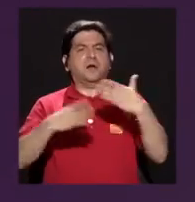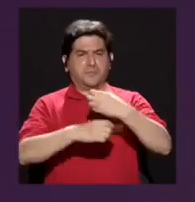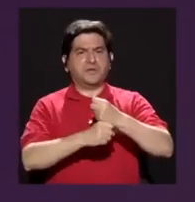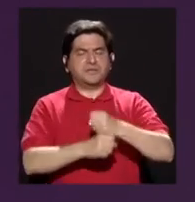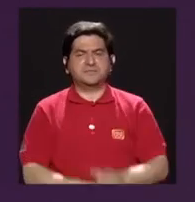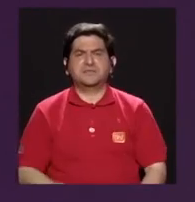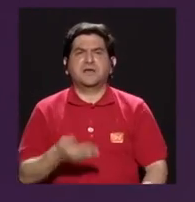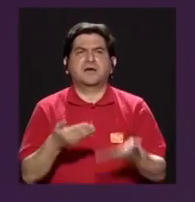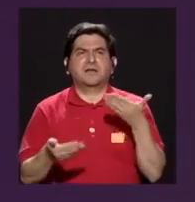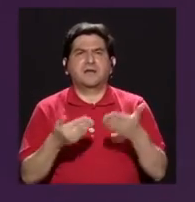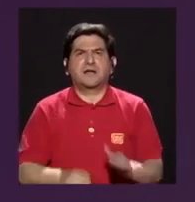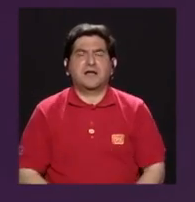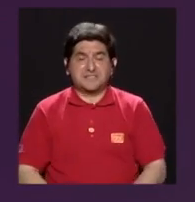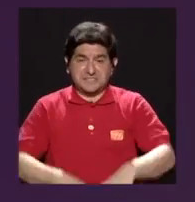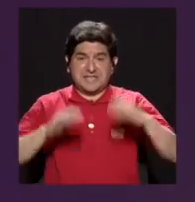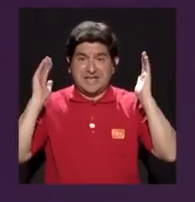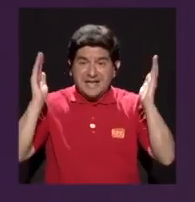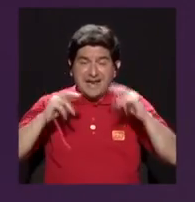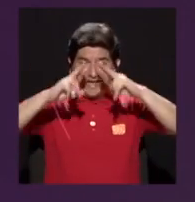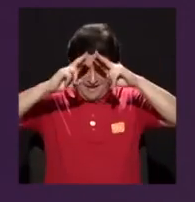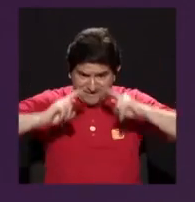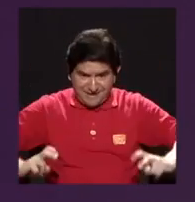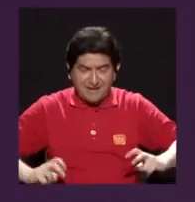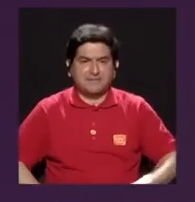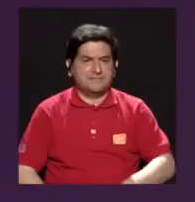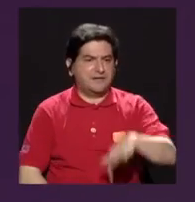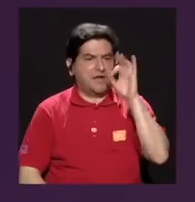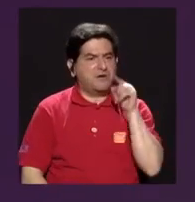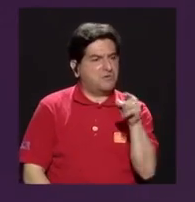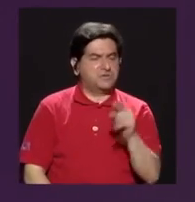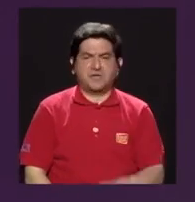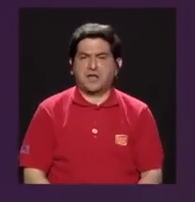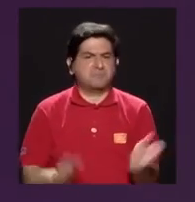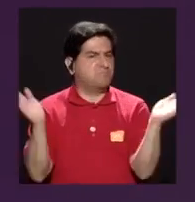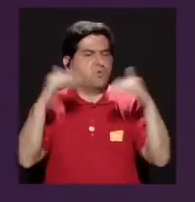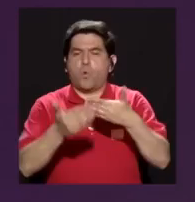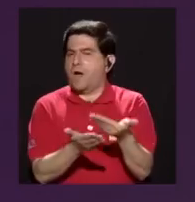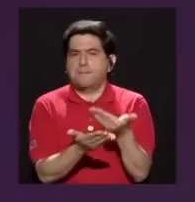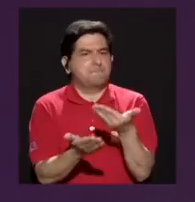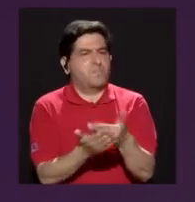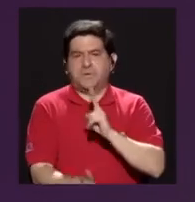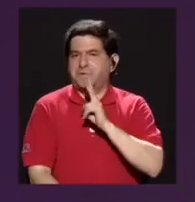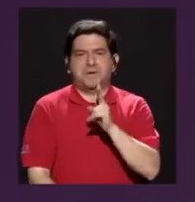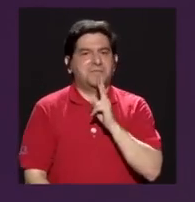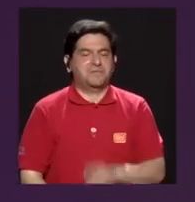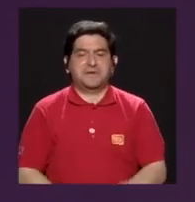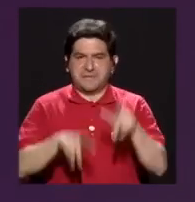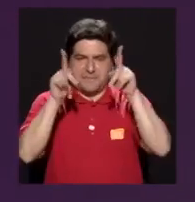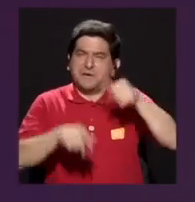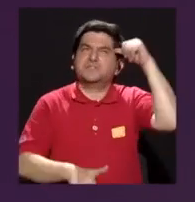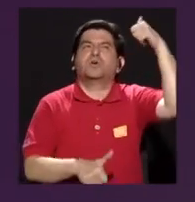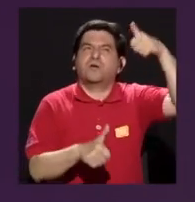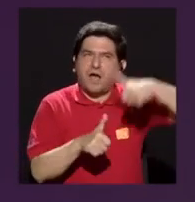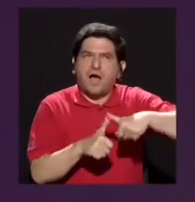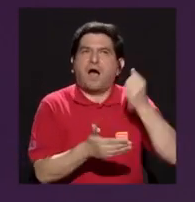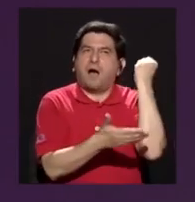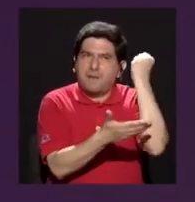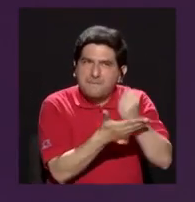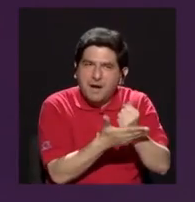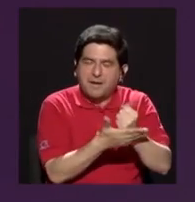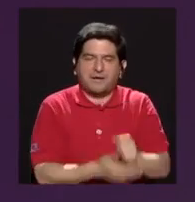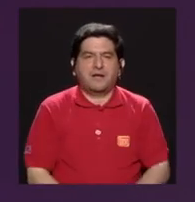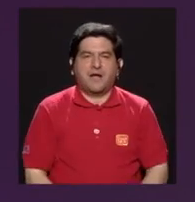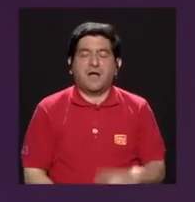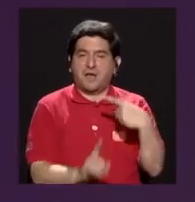prácticamente un meta-análisis en el cual se encontraban que no hay evidencia de que realmente la persona recuerde más la marca o la